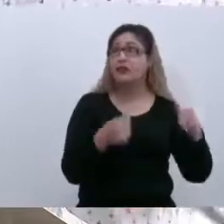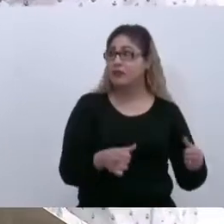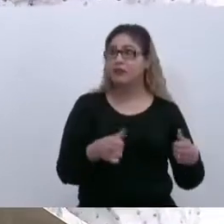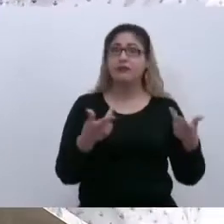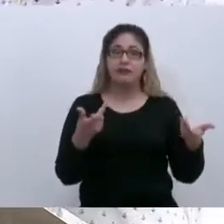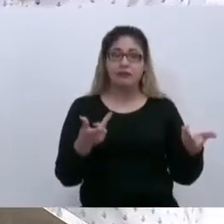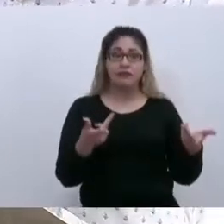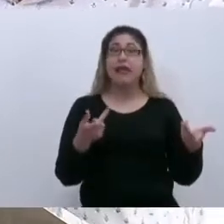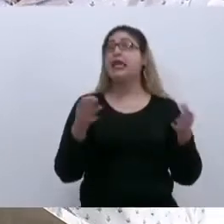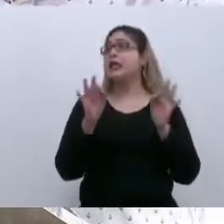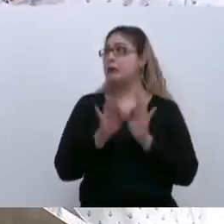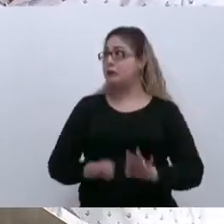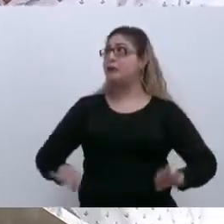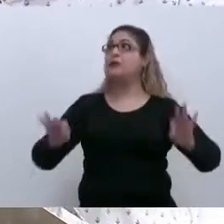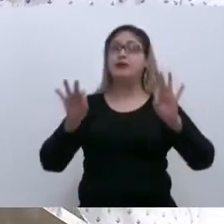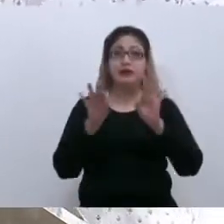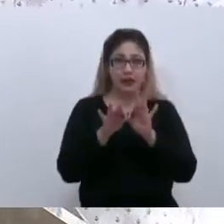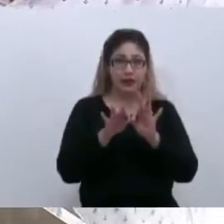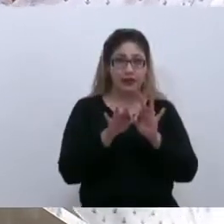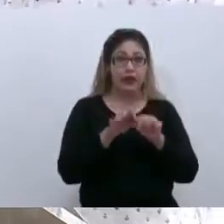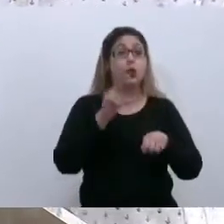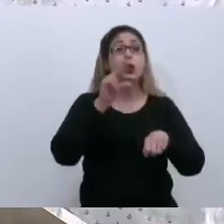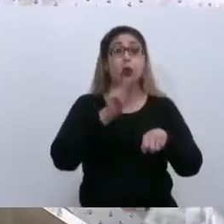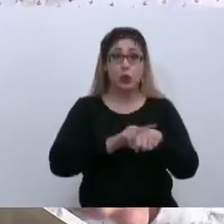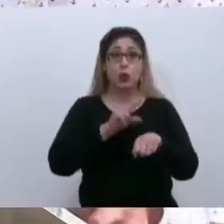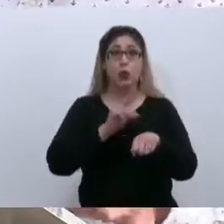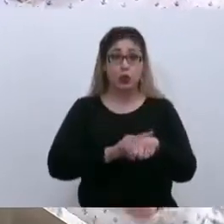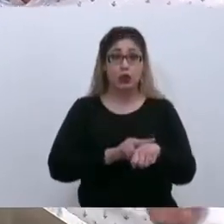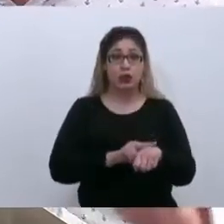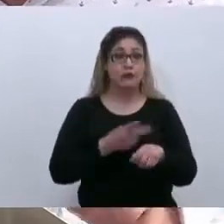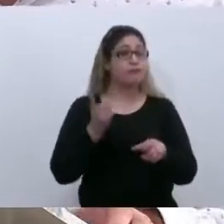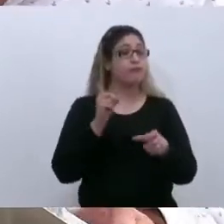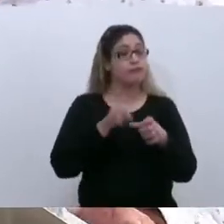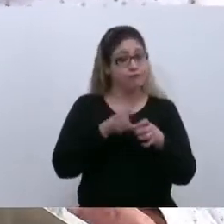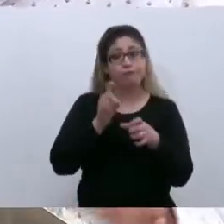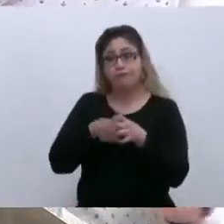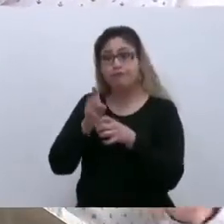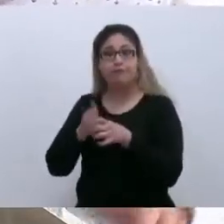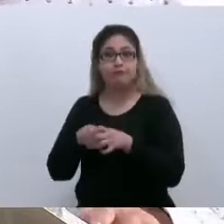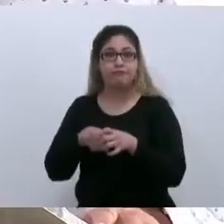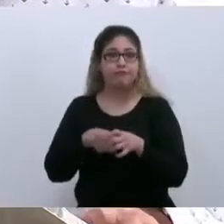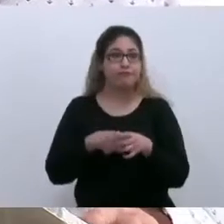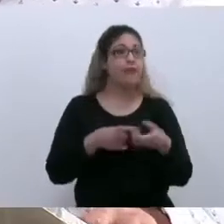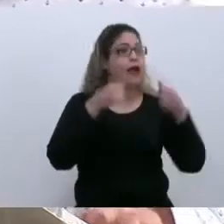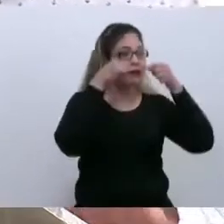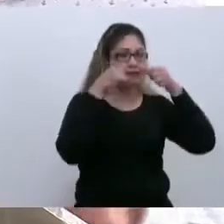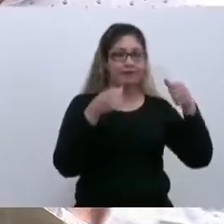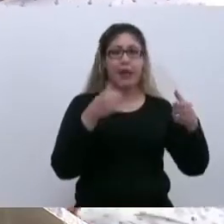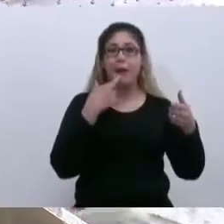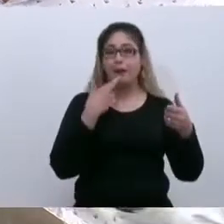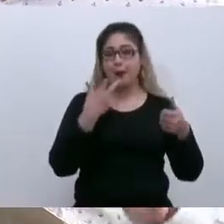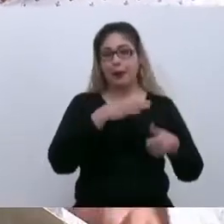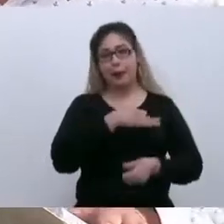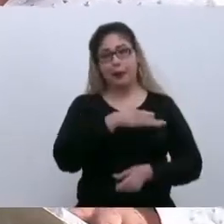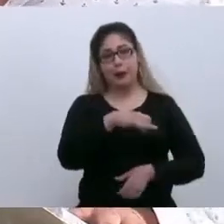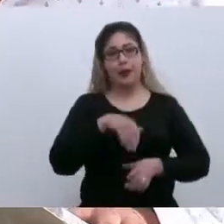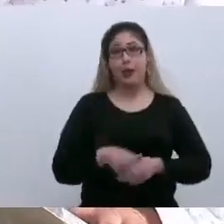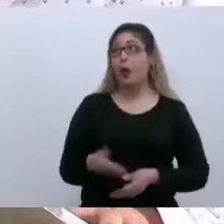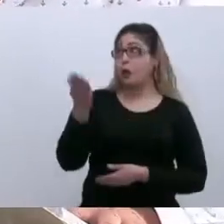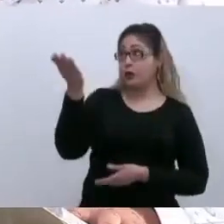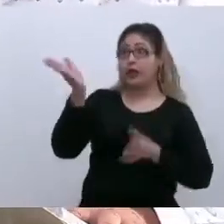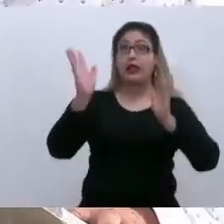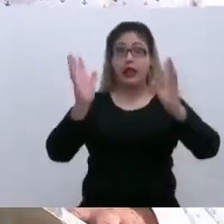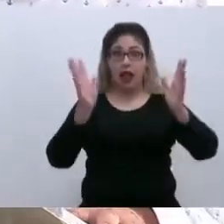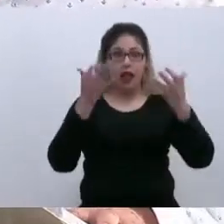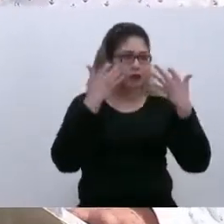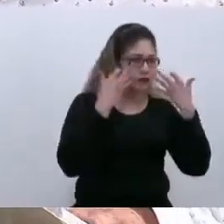contar con este acelerador lineal que, como usted lo pudo ya constatar con los comentarios